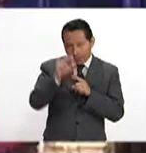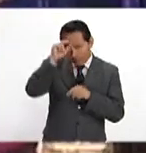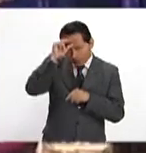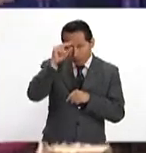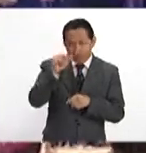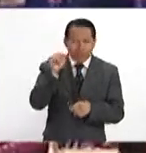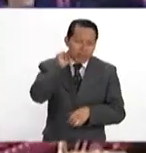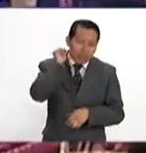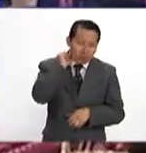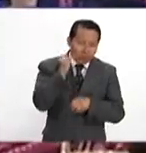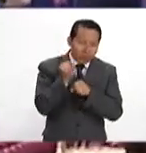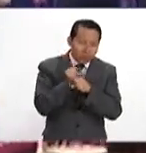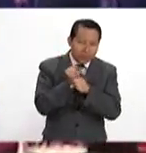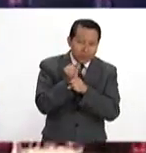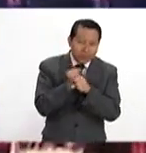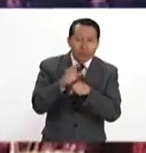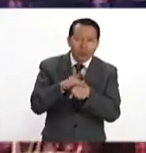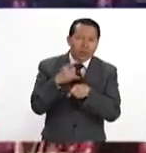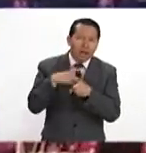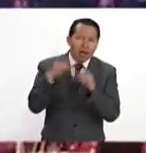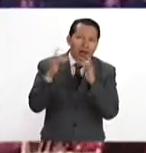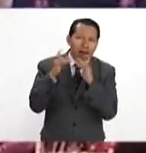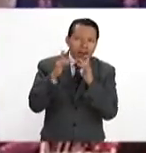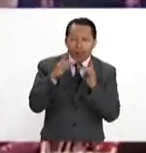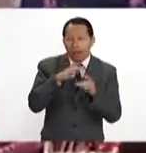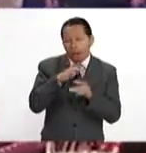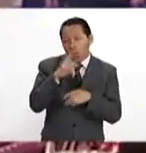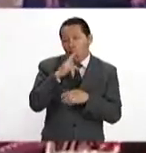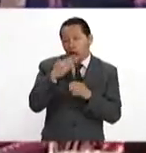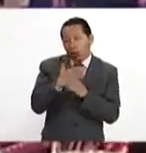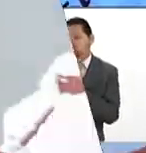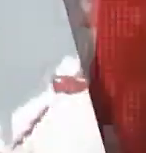que investiga precisamente la llamada trama rusa.